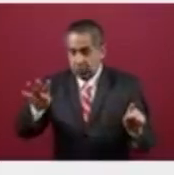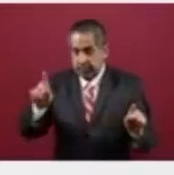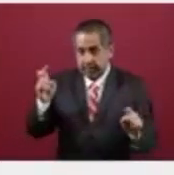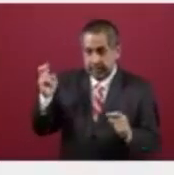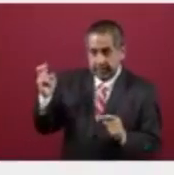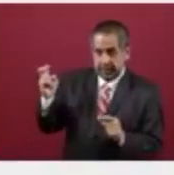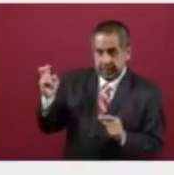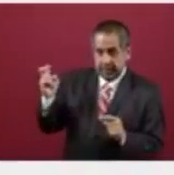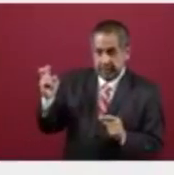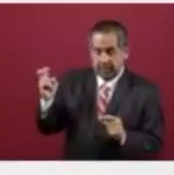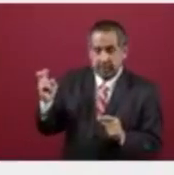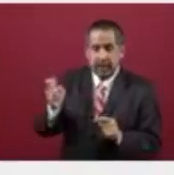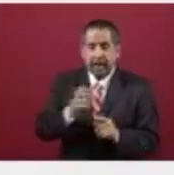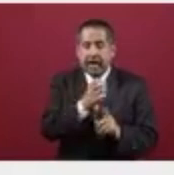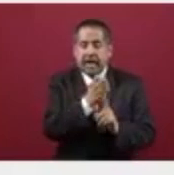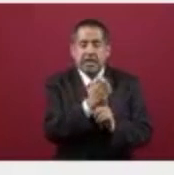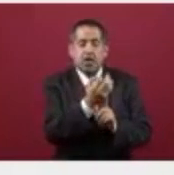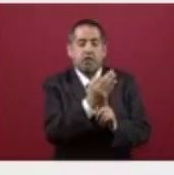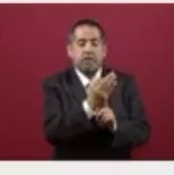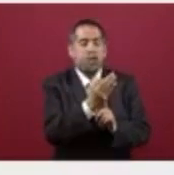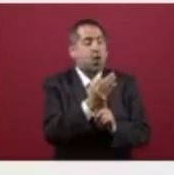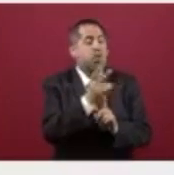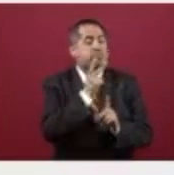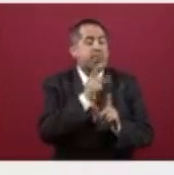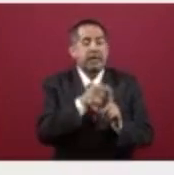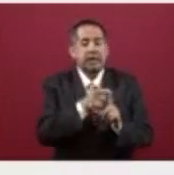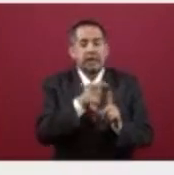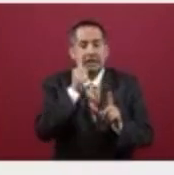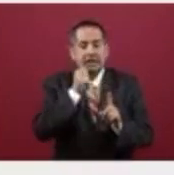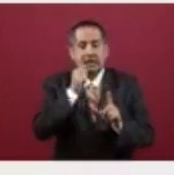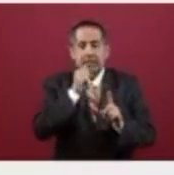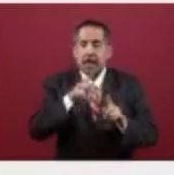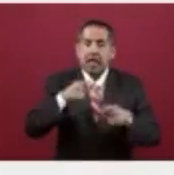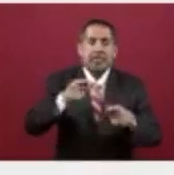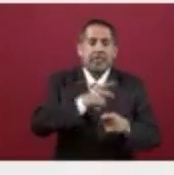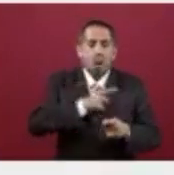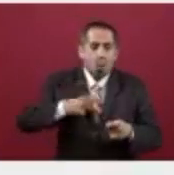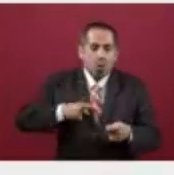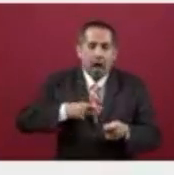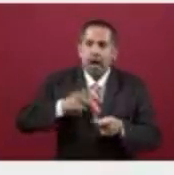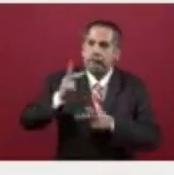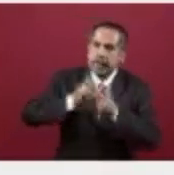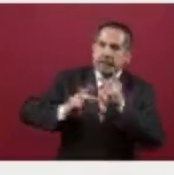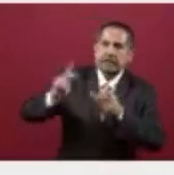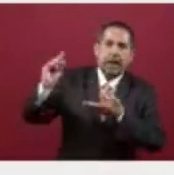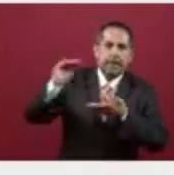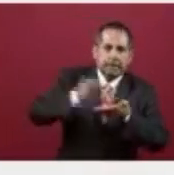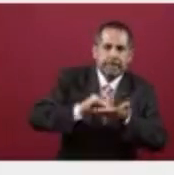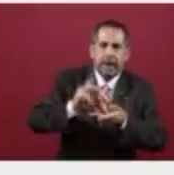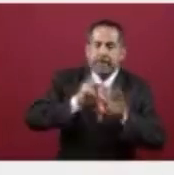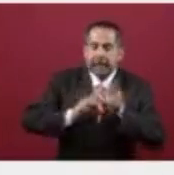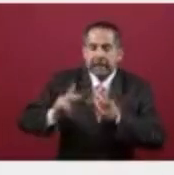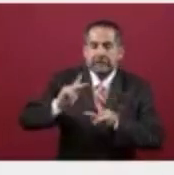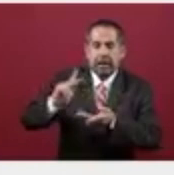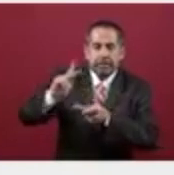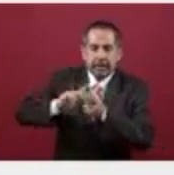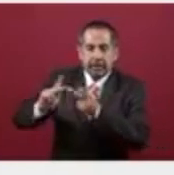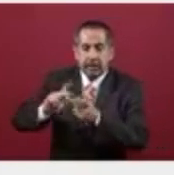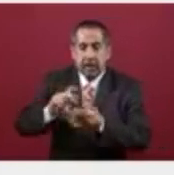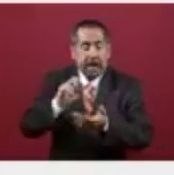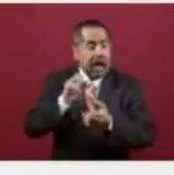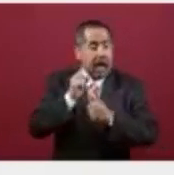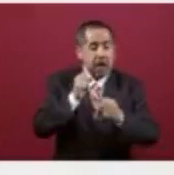el periodo de enero-febrero, Pemex siempre contrataba deuda. En el 2013,